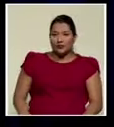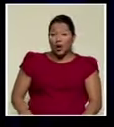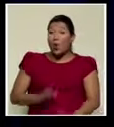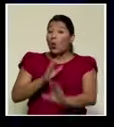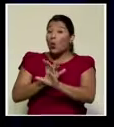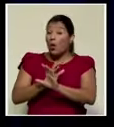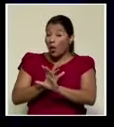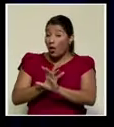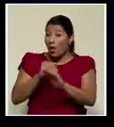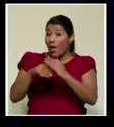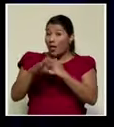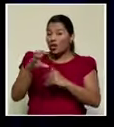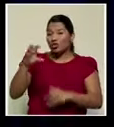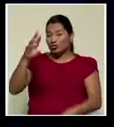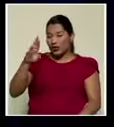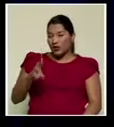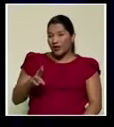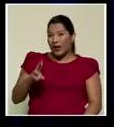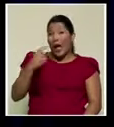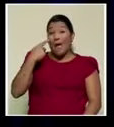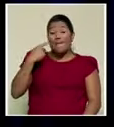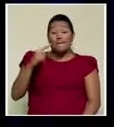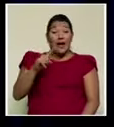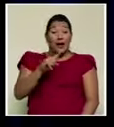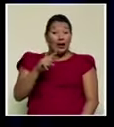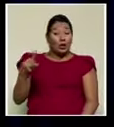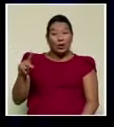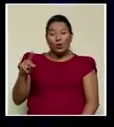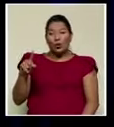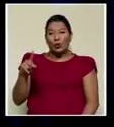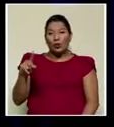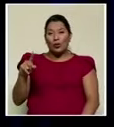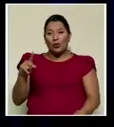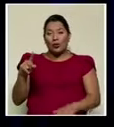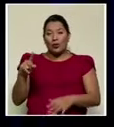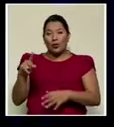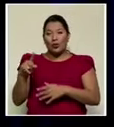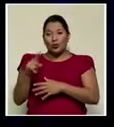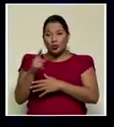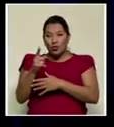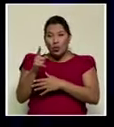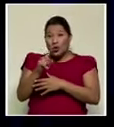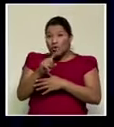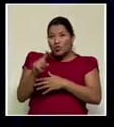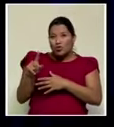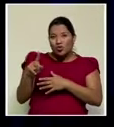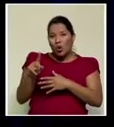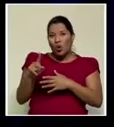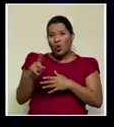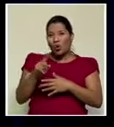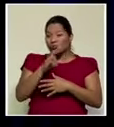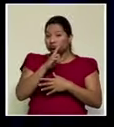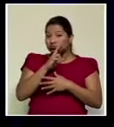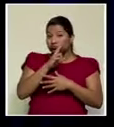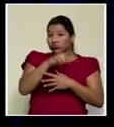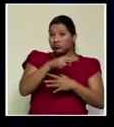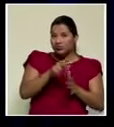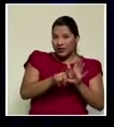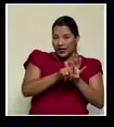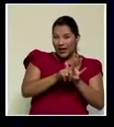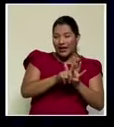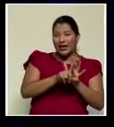y efectivamente en Costa Rica, para no irnos por la dimensión del marco normativo, nos vamos por la dimensión, digamos,